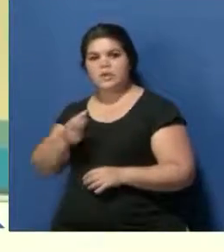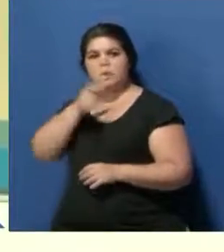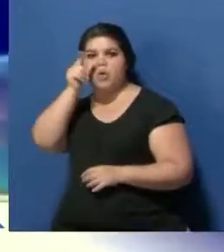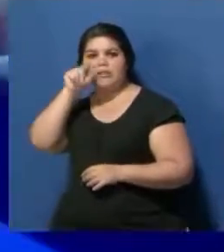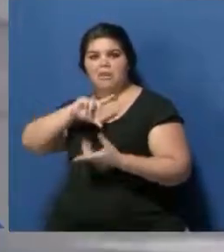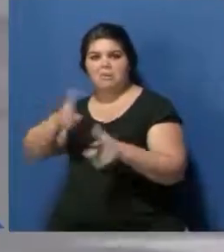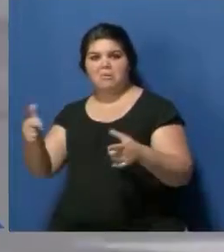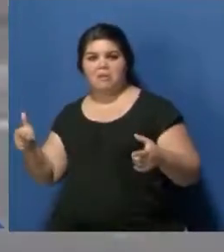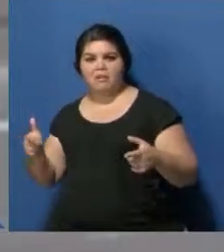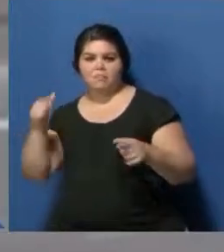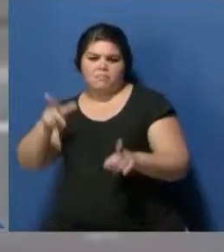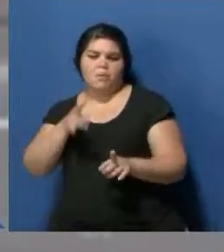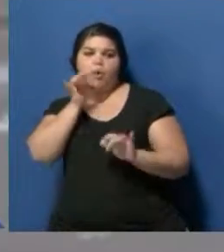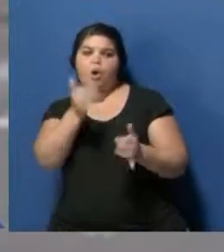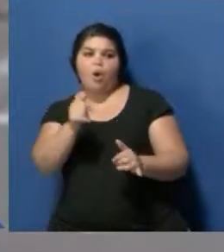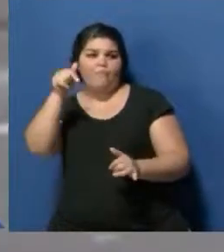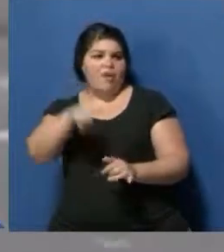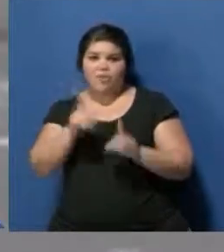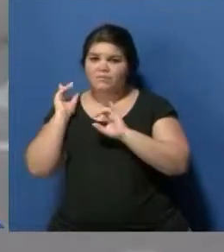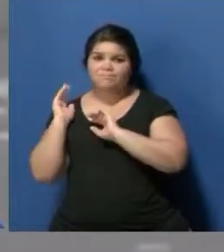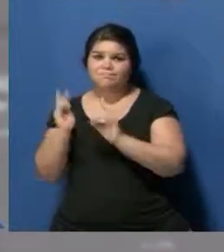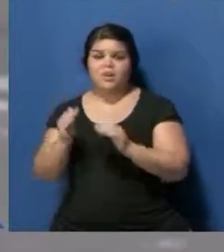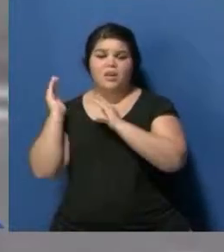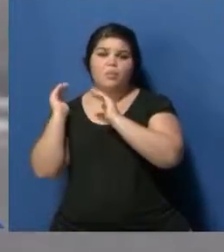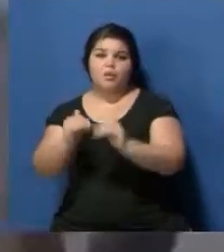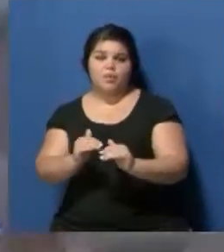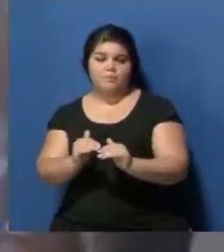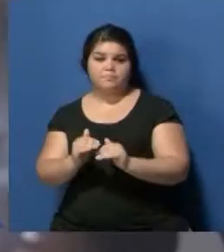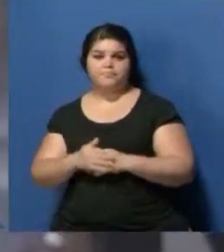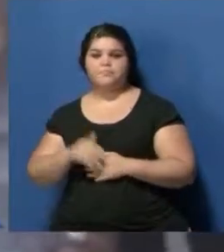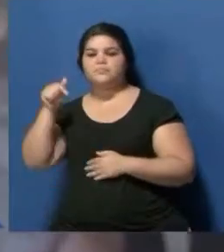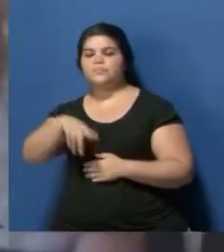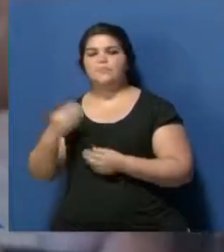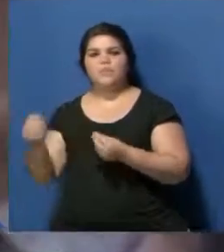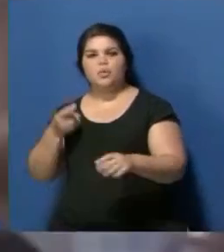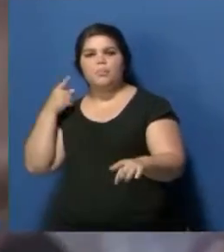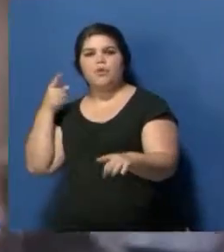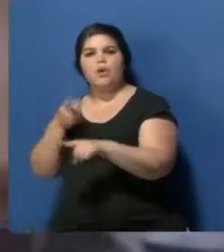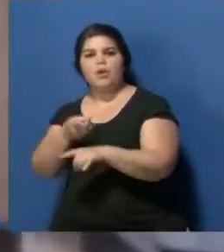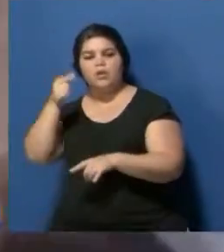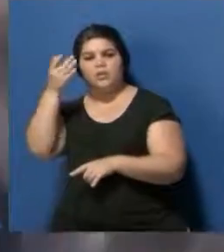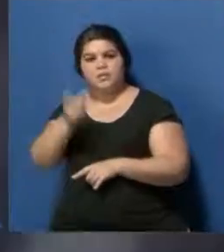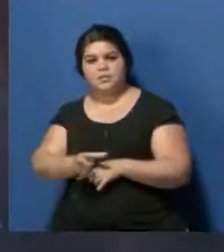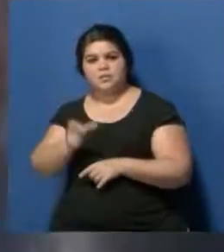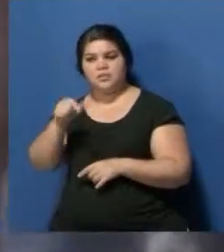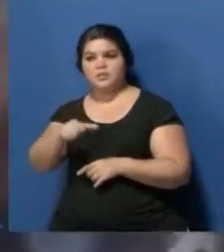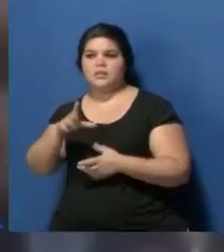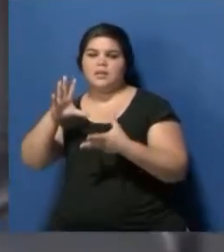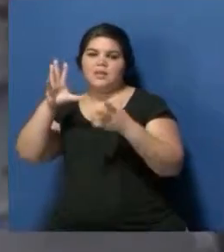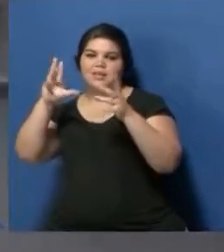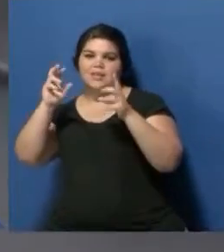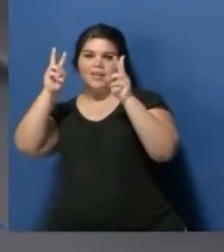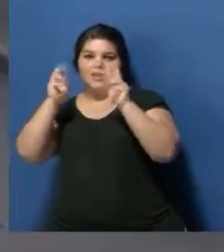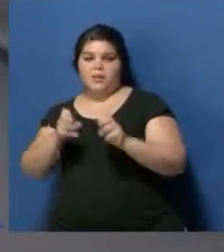hoy tal vez no lo crea, pero la impugnación social viene a las instituciones del sistema capitalista, a